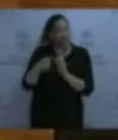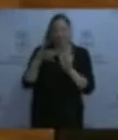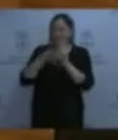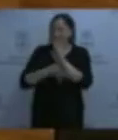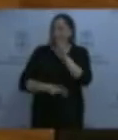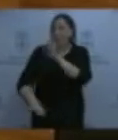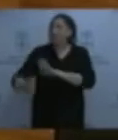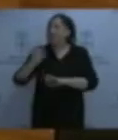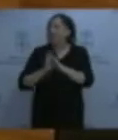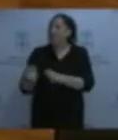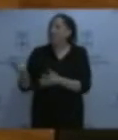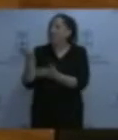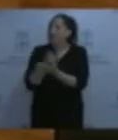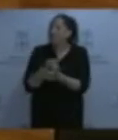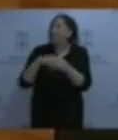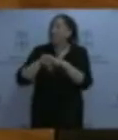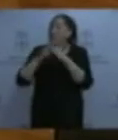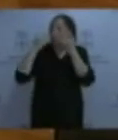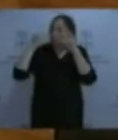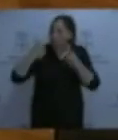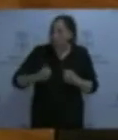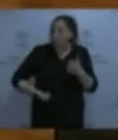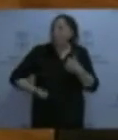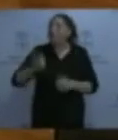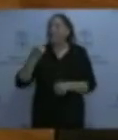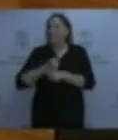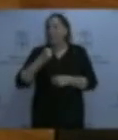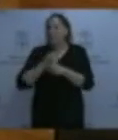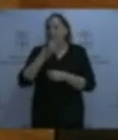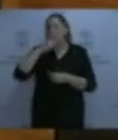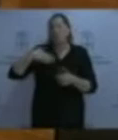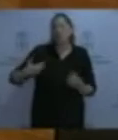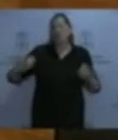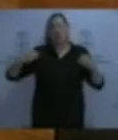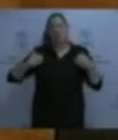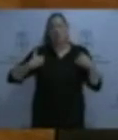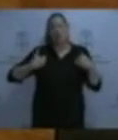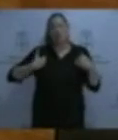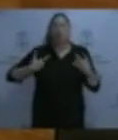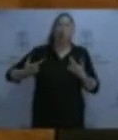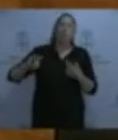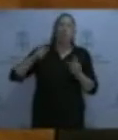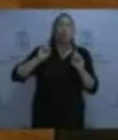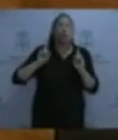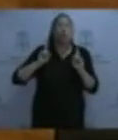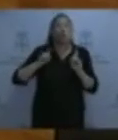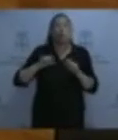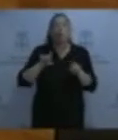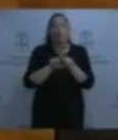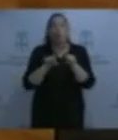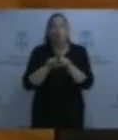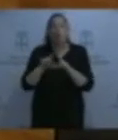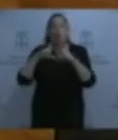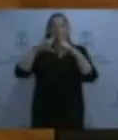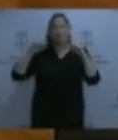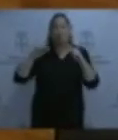redistribución de los recursos humanos y les cargues de trabajo. Pero no solo en Les Sales, en todo el SESPA. Sobre el terreno, sobre